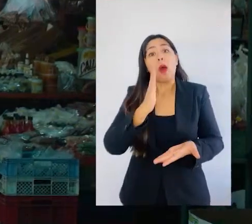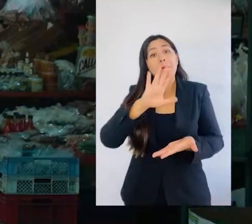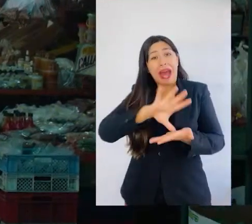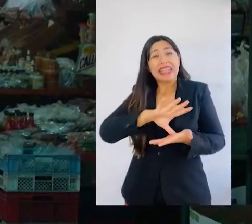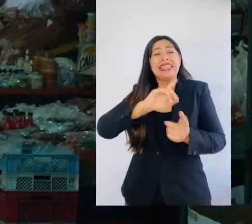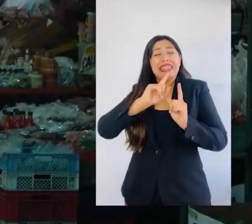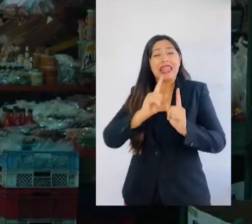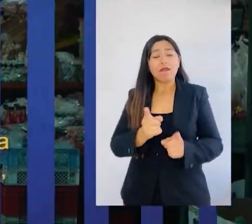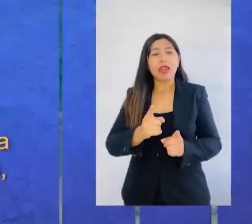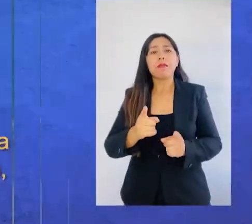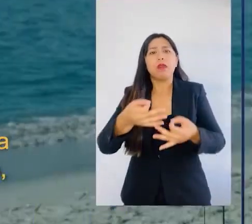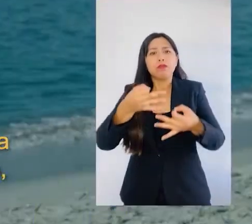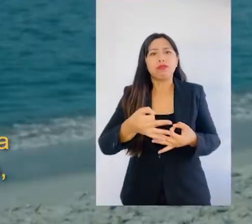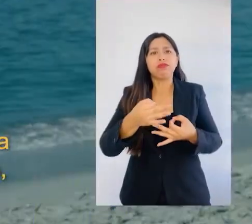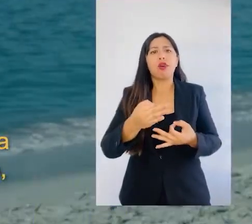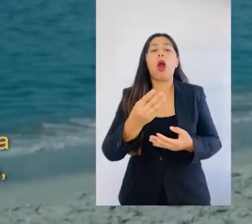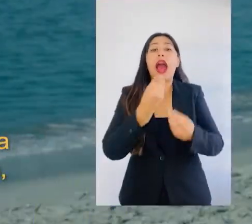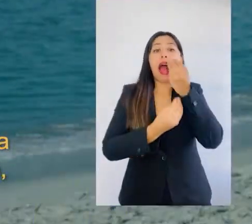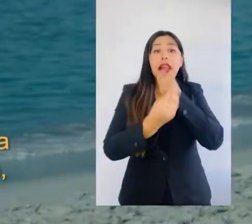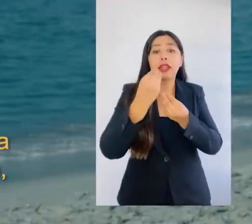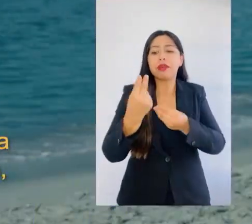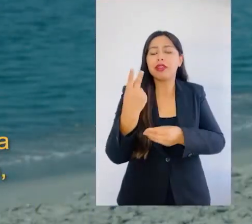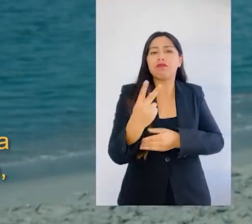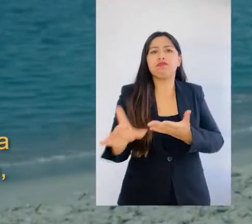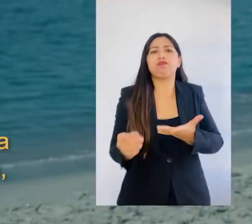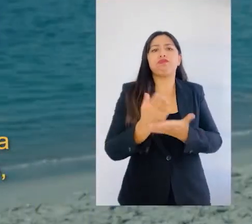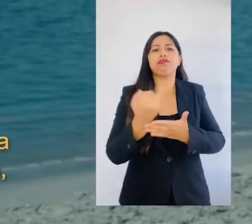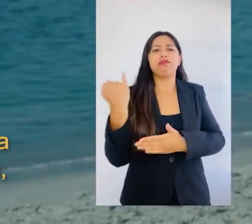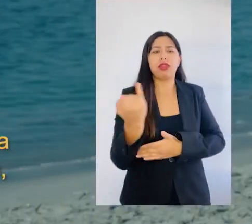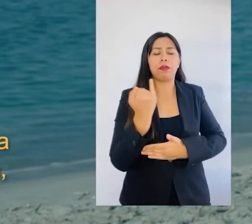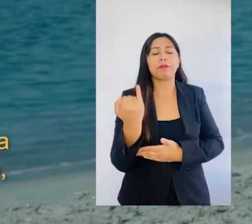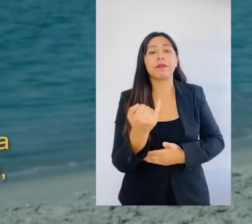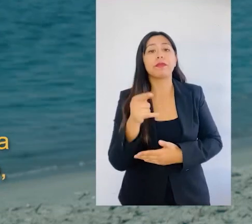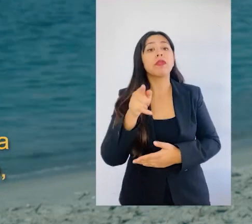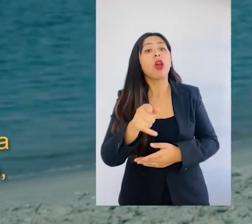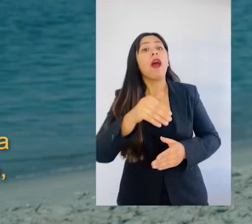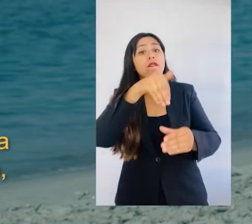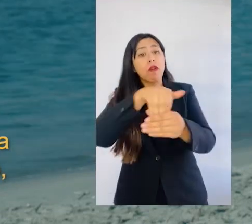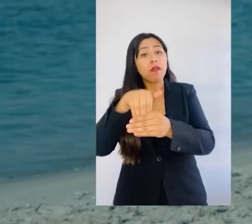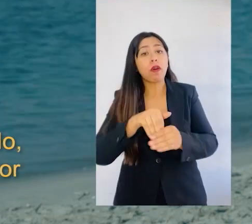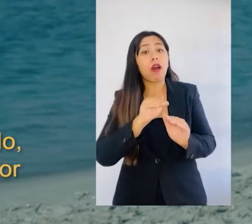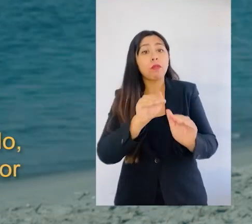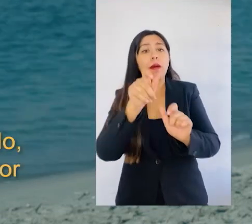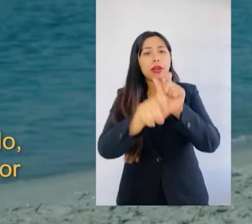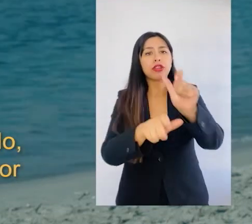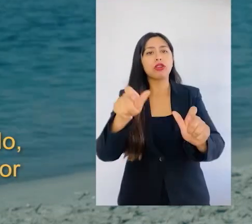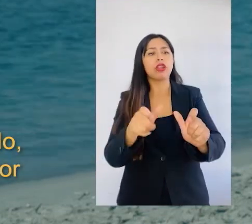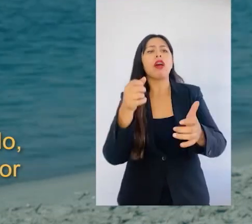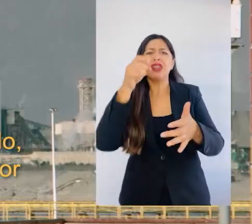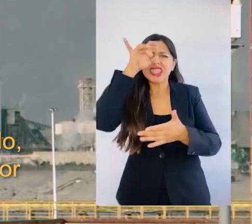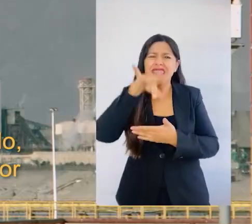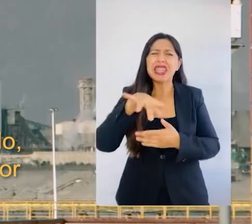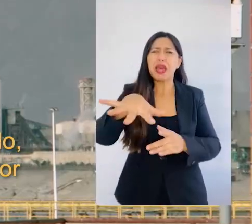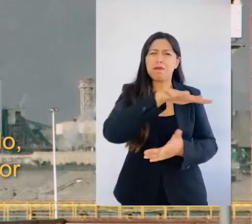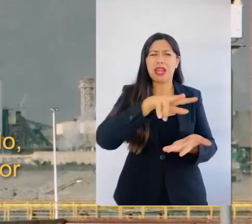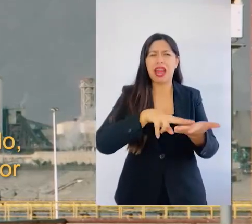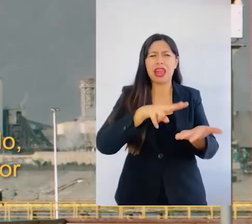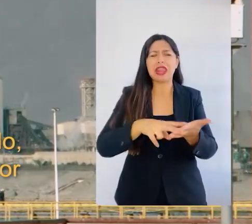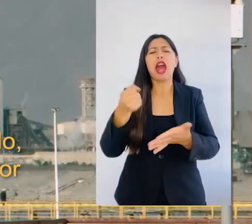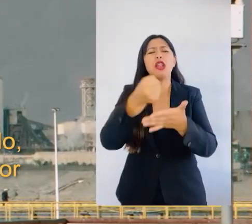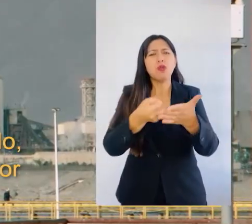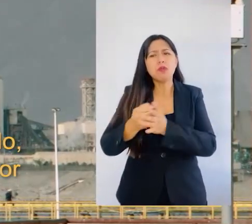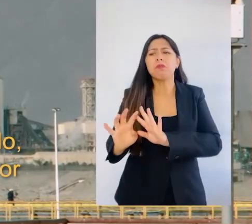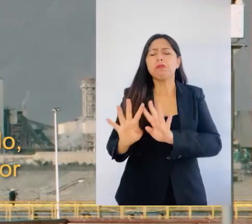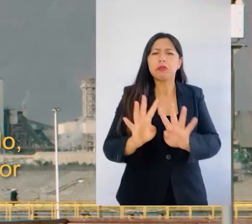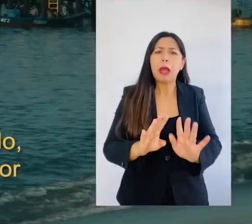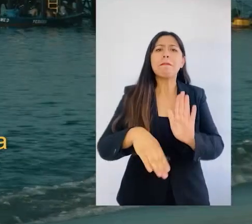asegurar la soberanía alimentaria necesitamos votar por gente que sí sepa interpretar la realidad de nuestro pueblo por gente que haya luchado de nuestro lado por